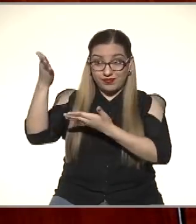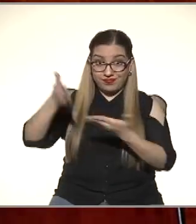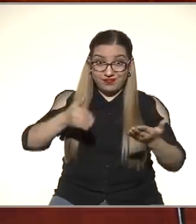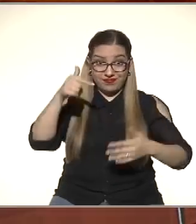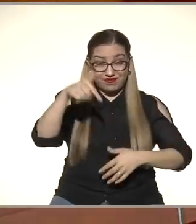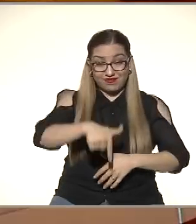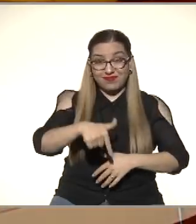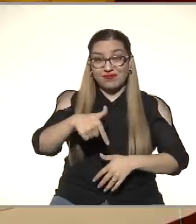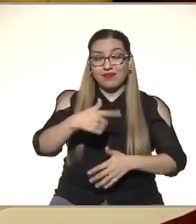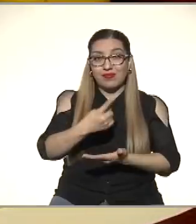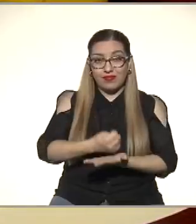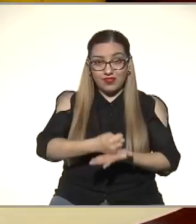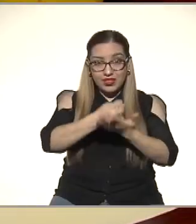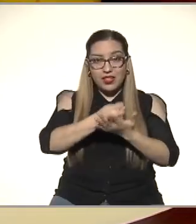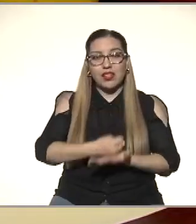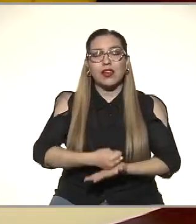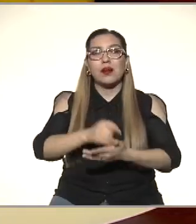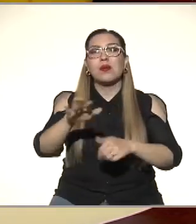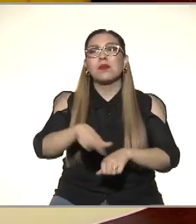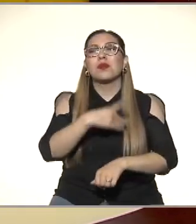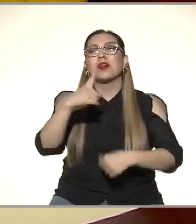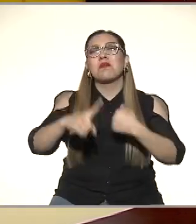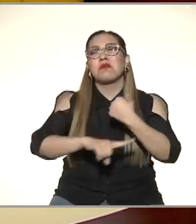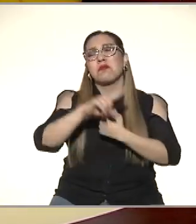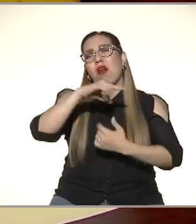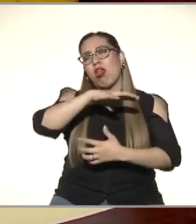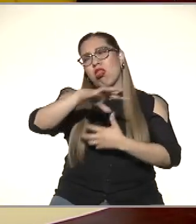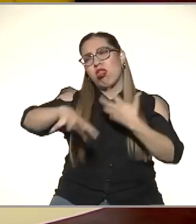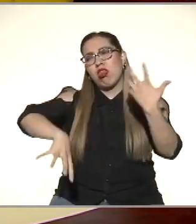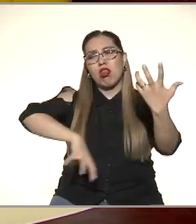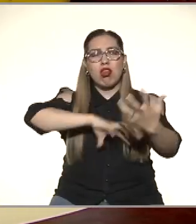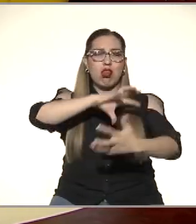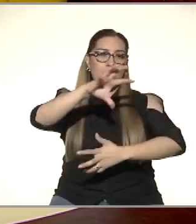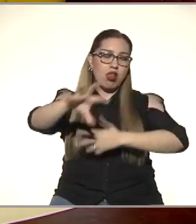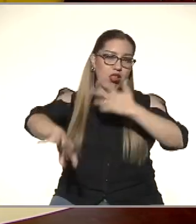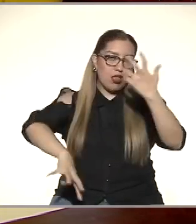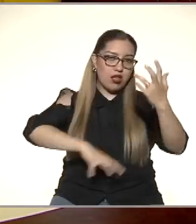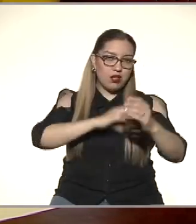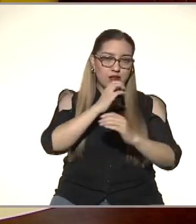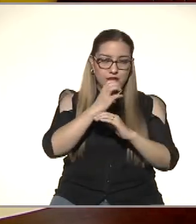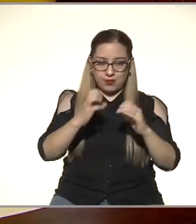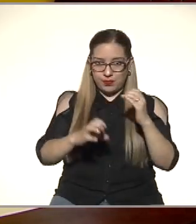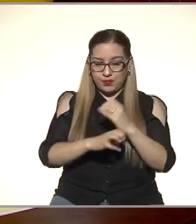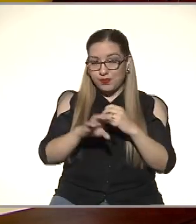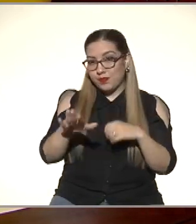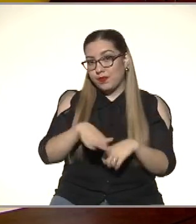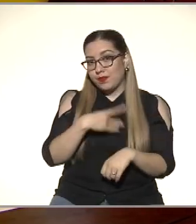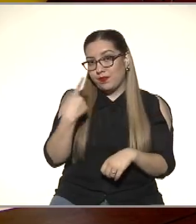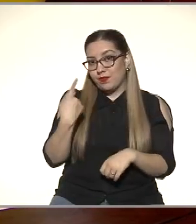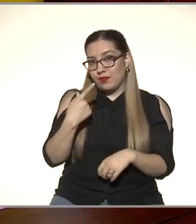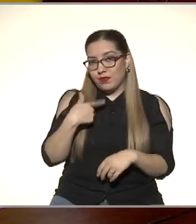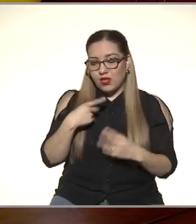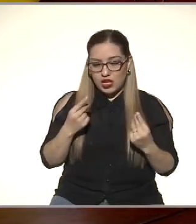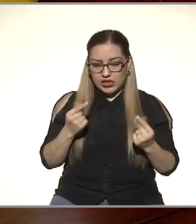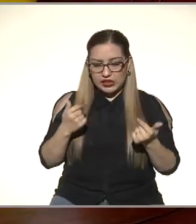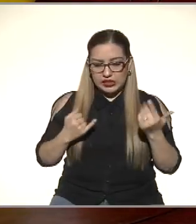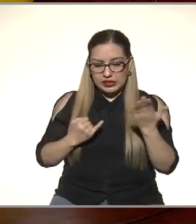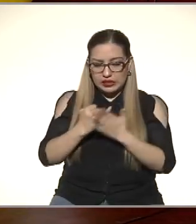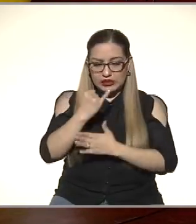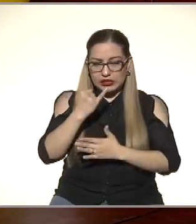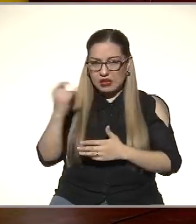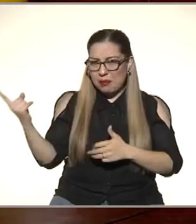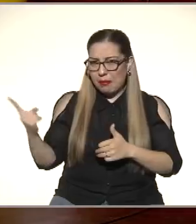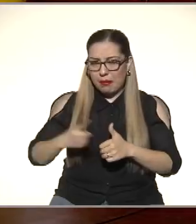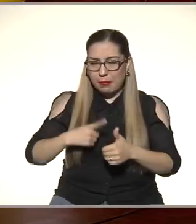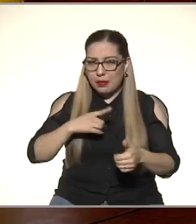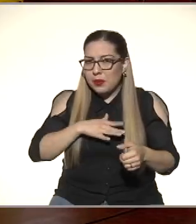desastre que se armó, no solamente por la infidelidad, sino por esa primera reacción reptiliana, ¿no? Instintiva. Es una reacción